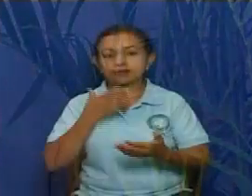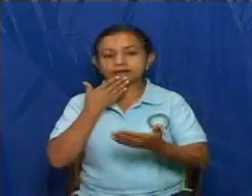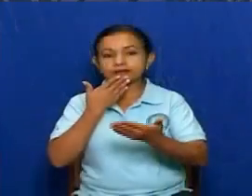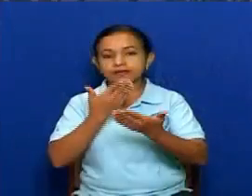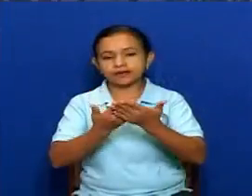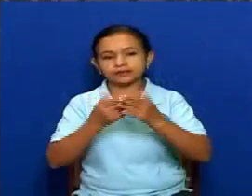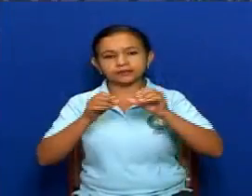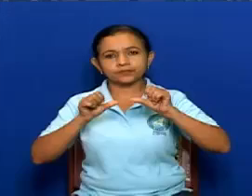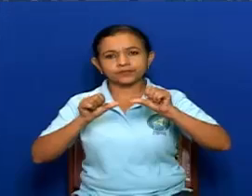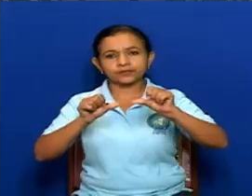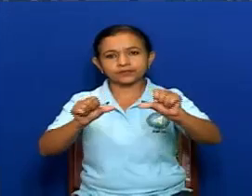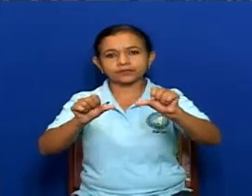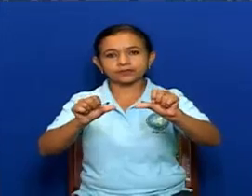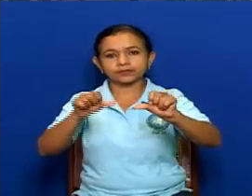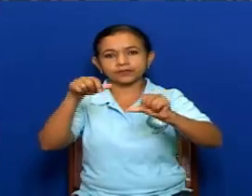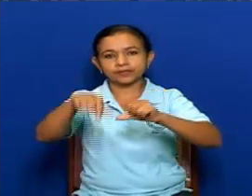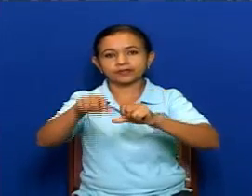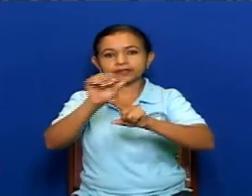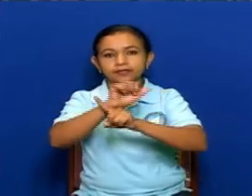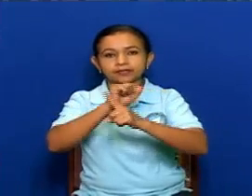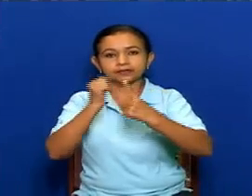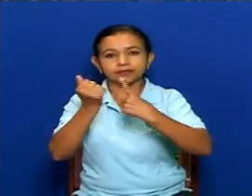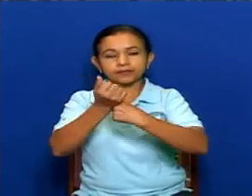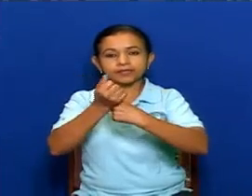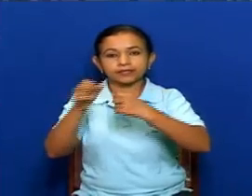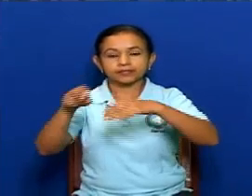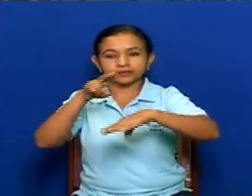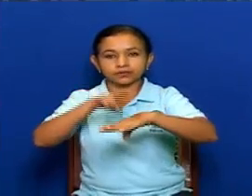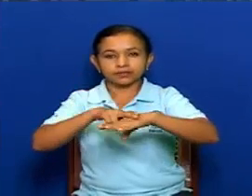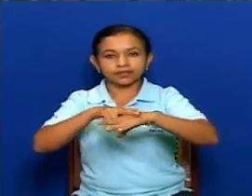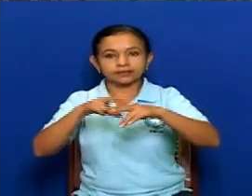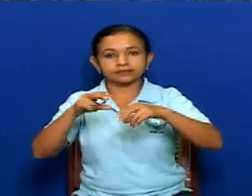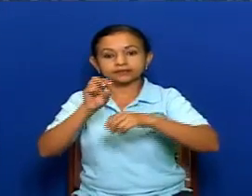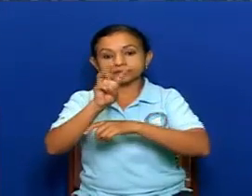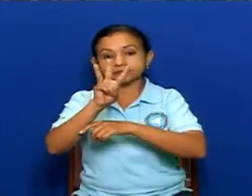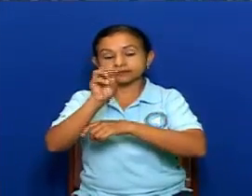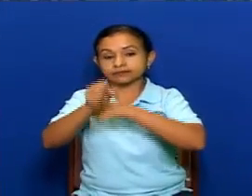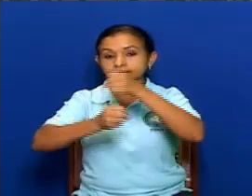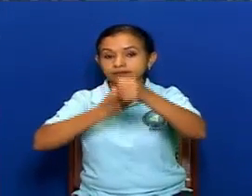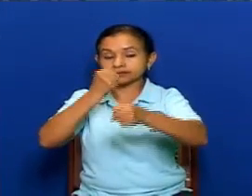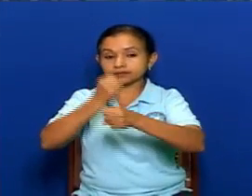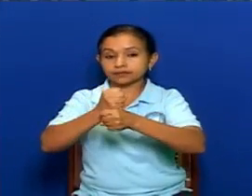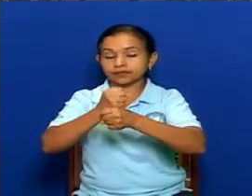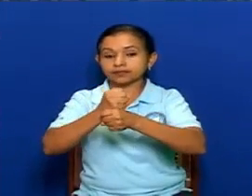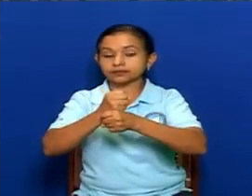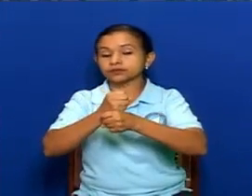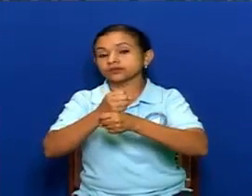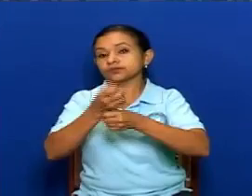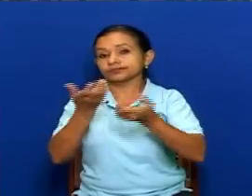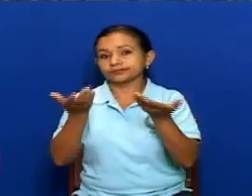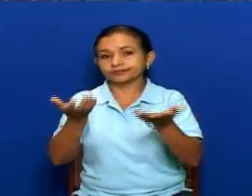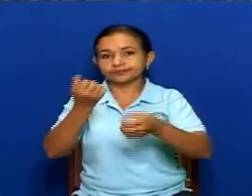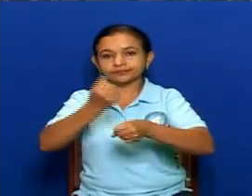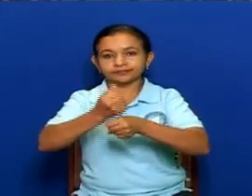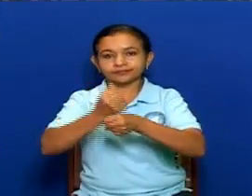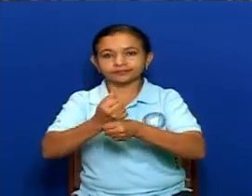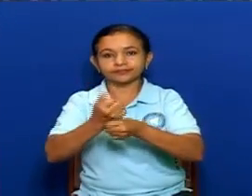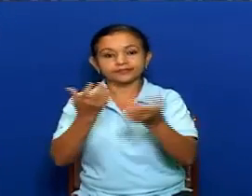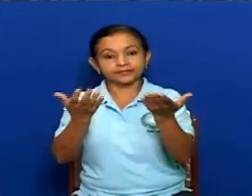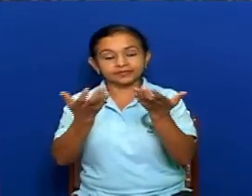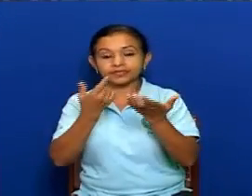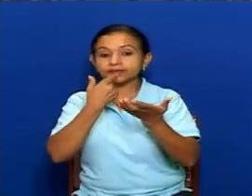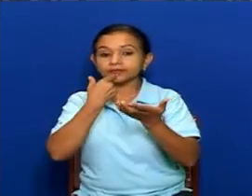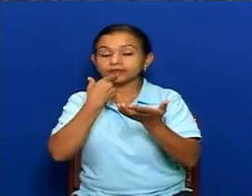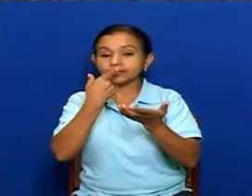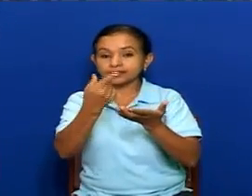Gracias por continuar con nosotros aquí en el programa Asamblea Nacional 30 años legislando para vos. Les queremos